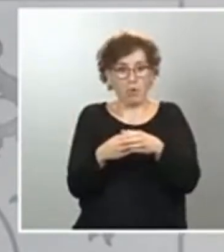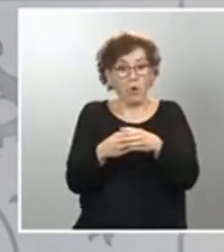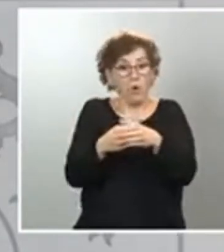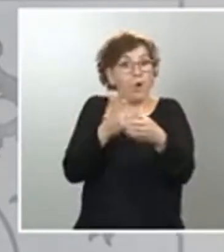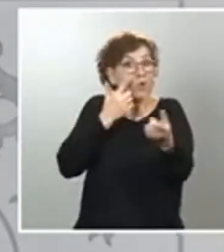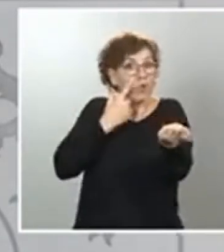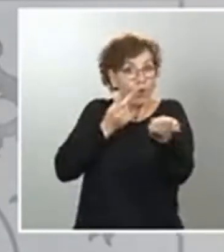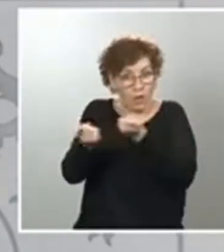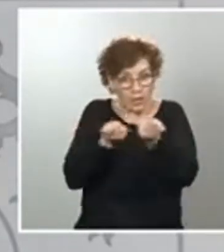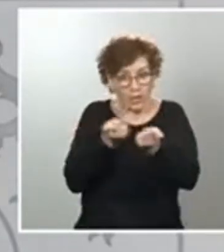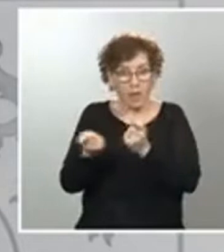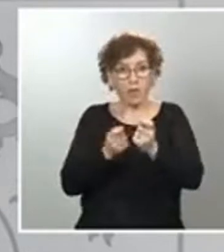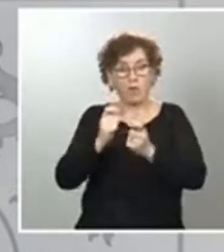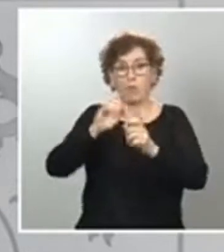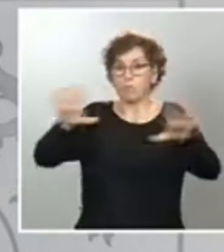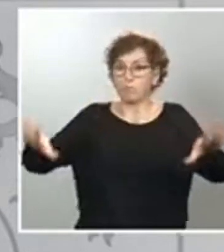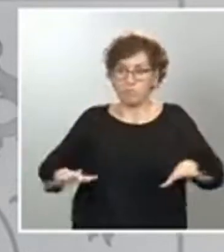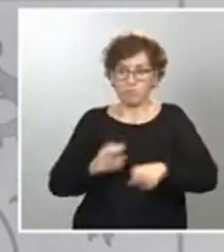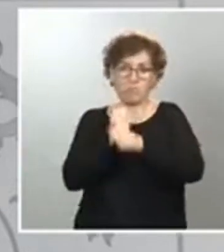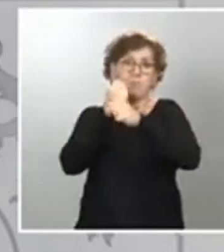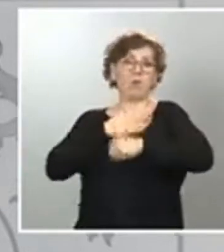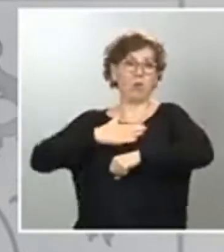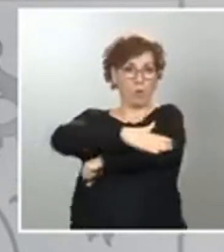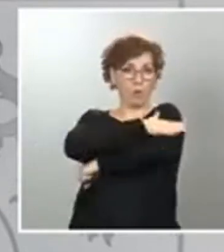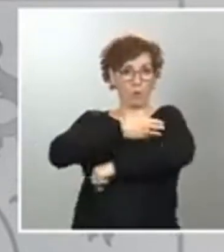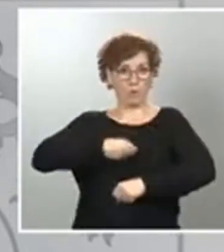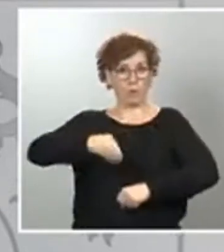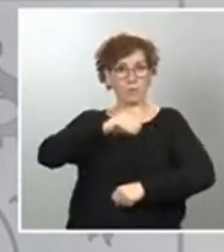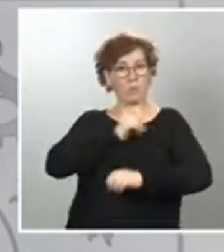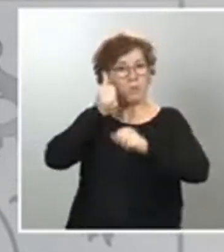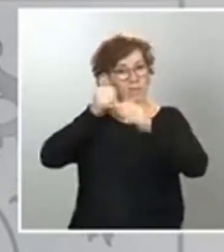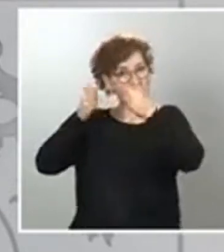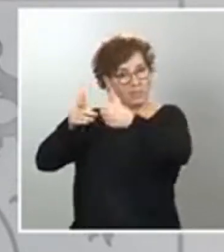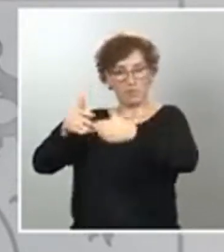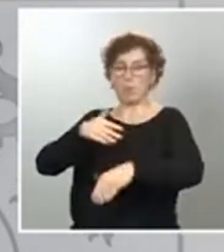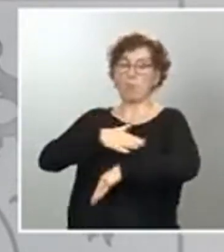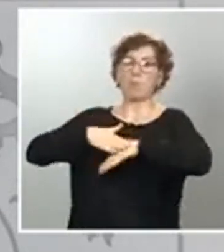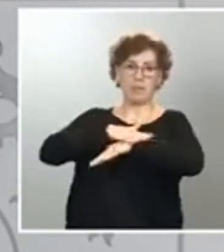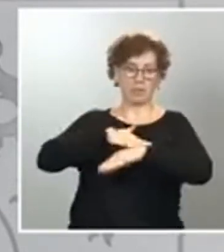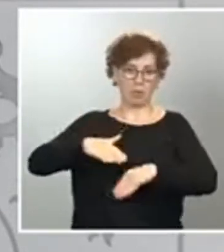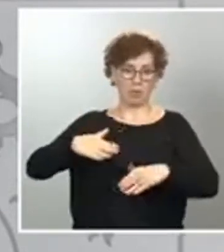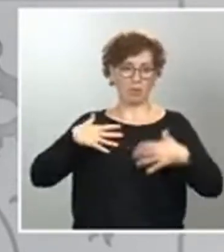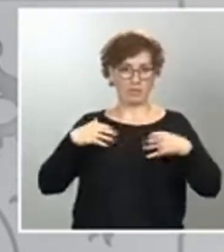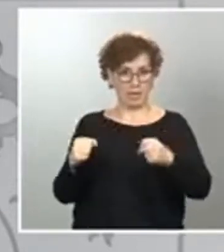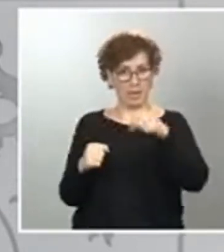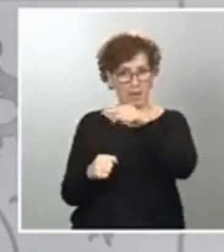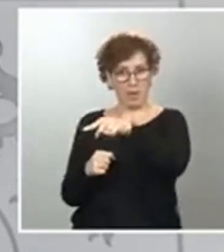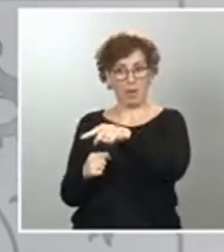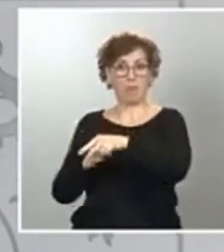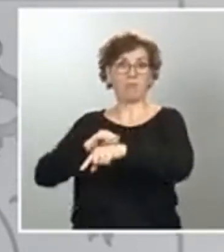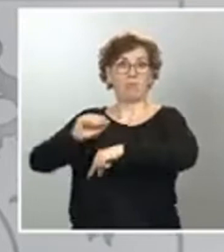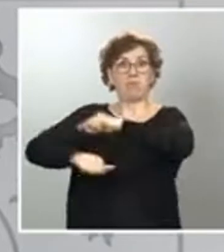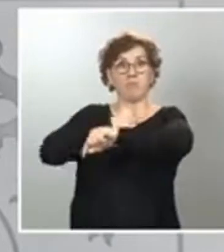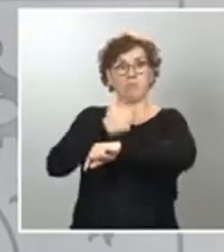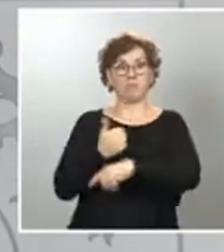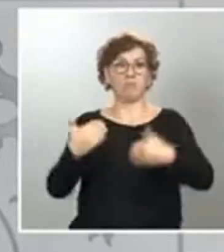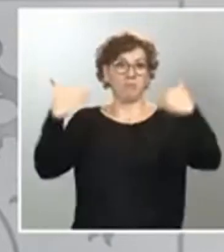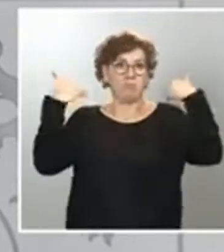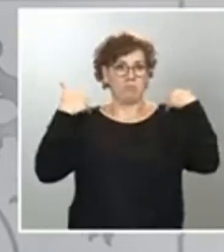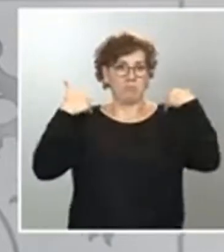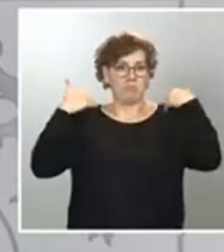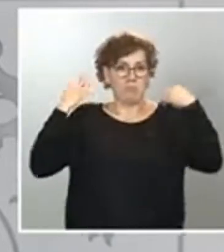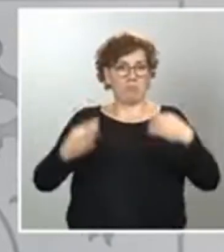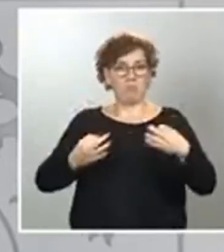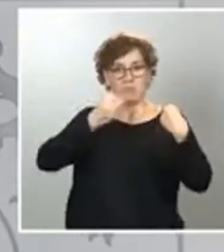en el Gobierno de España, en concreto en el Ministerio de Sanidad, que asumirá, en su condición de autoridad delegada en la materia como consecuencia del